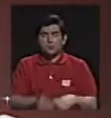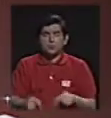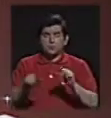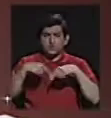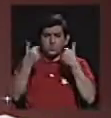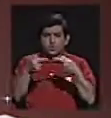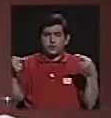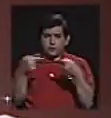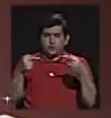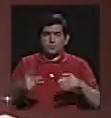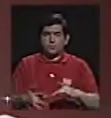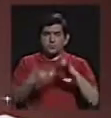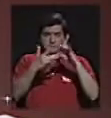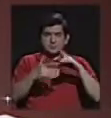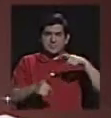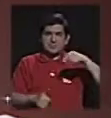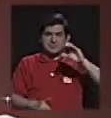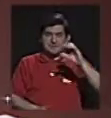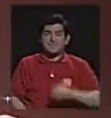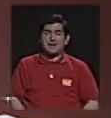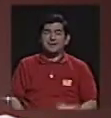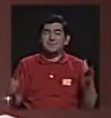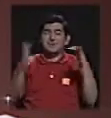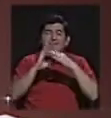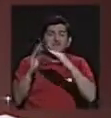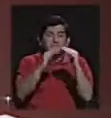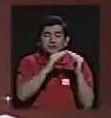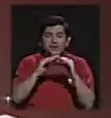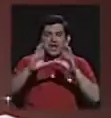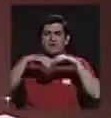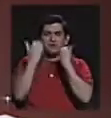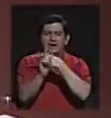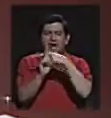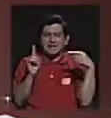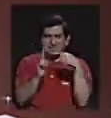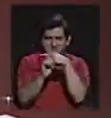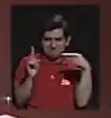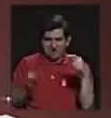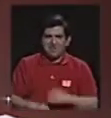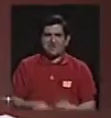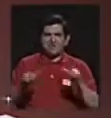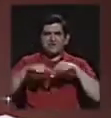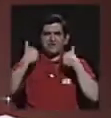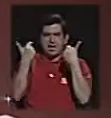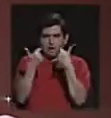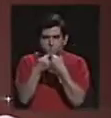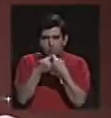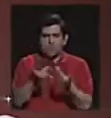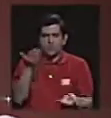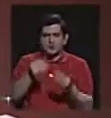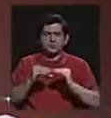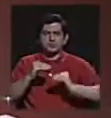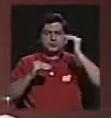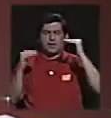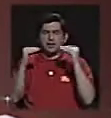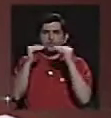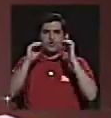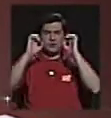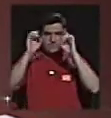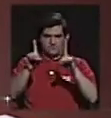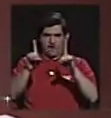oposición y sobre todo el PAC ha sido un voto urbano. Clases medias, capas medias, sectores de alto nivel